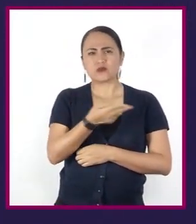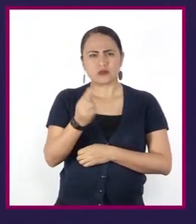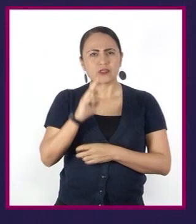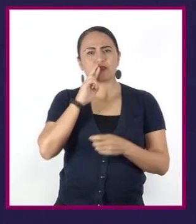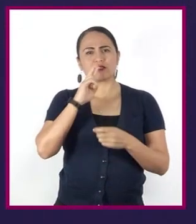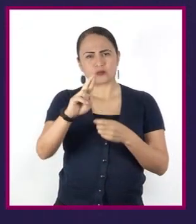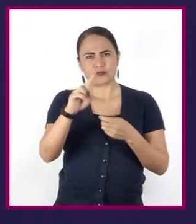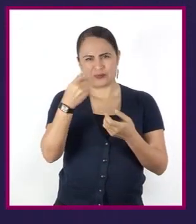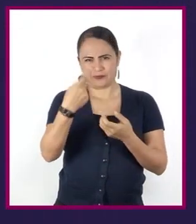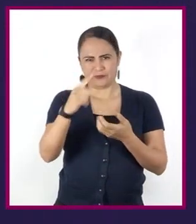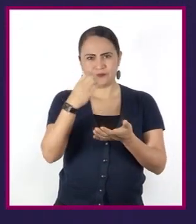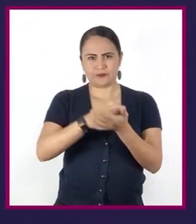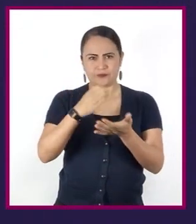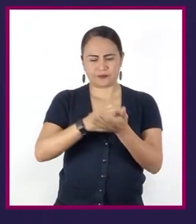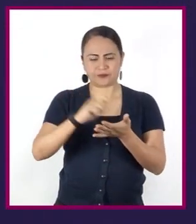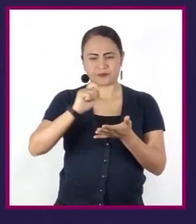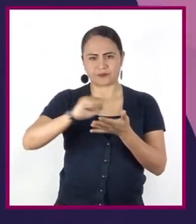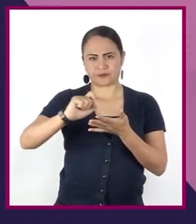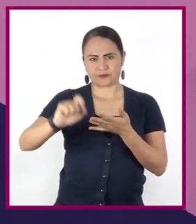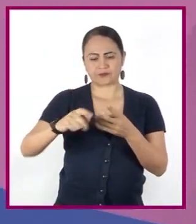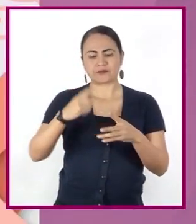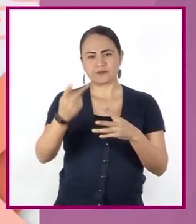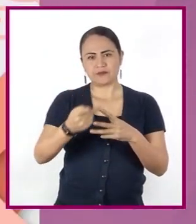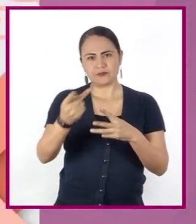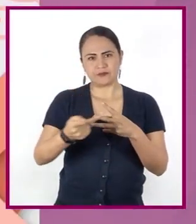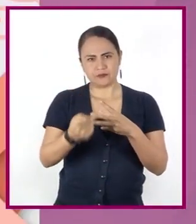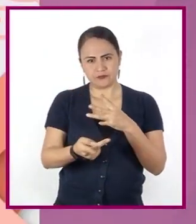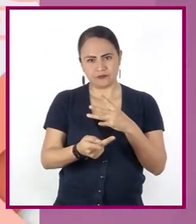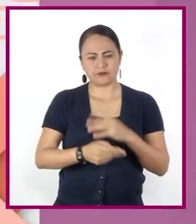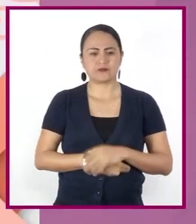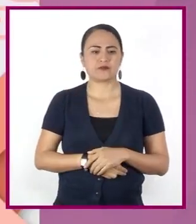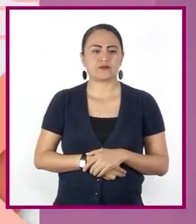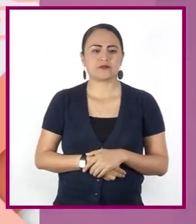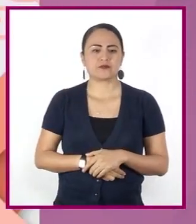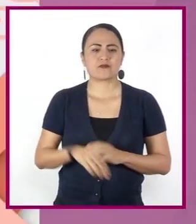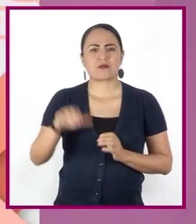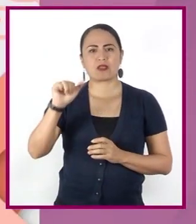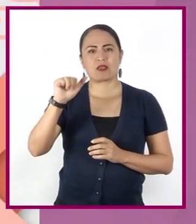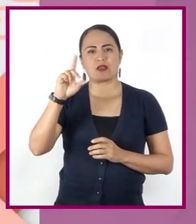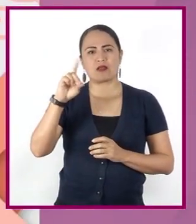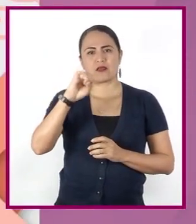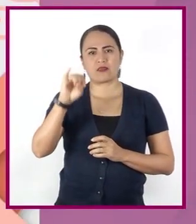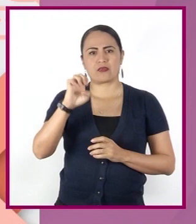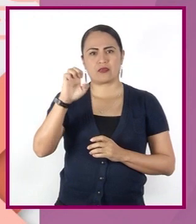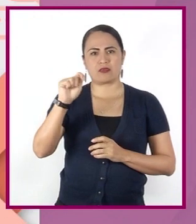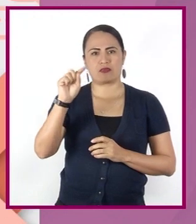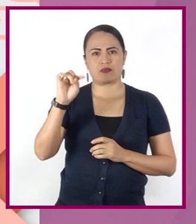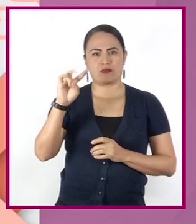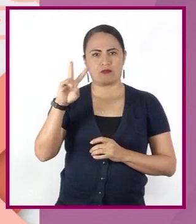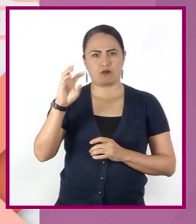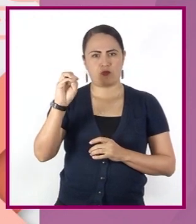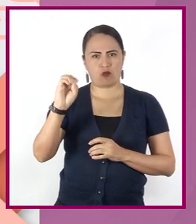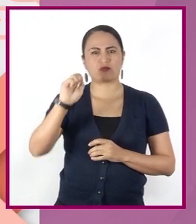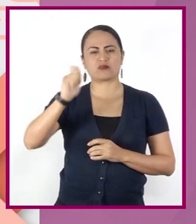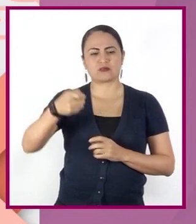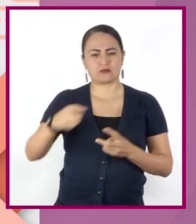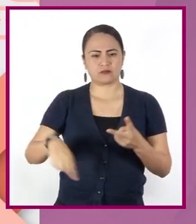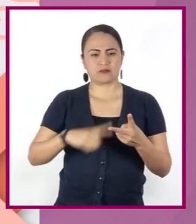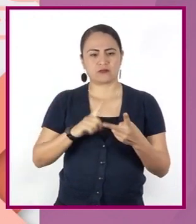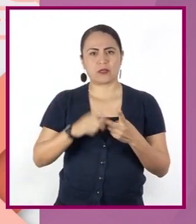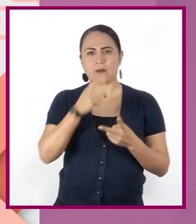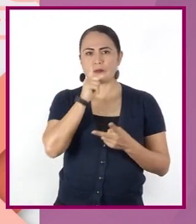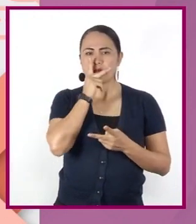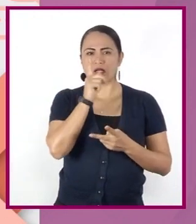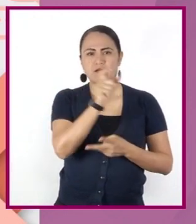respondan en su cuaderno las siguientes preguntas. ¿Qué es un adjetivo? ¿Qué es una